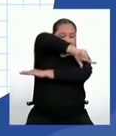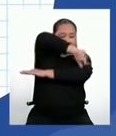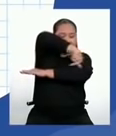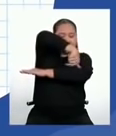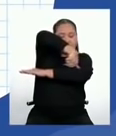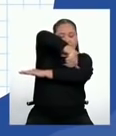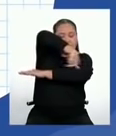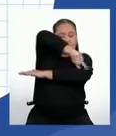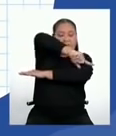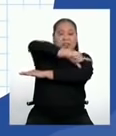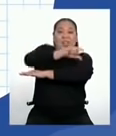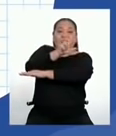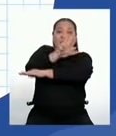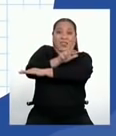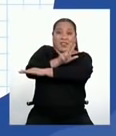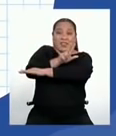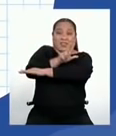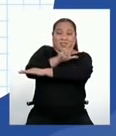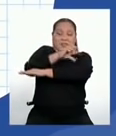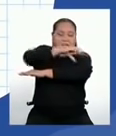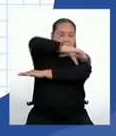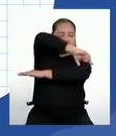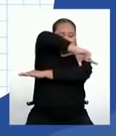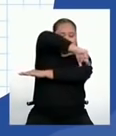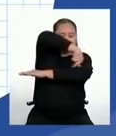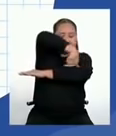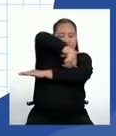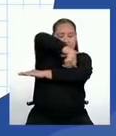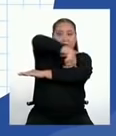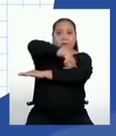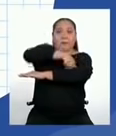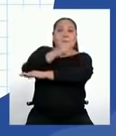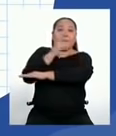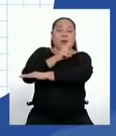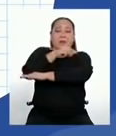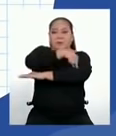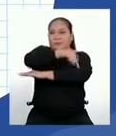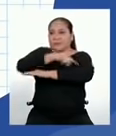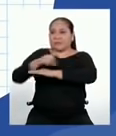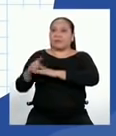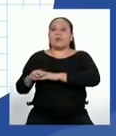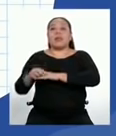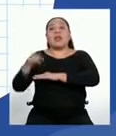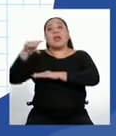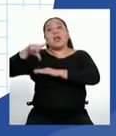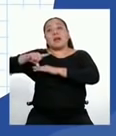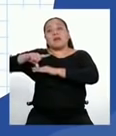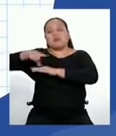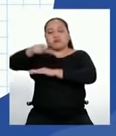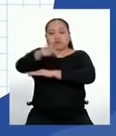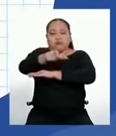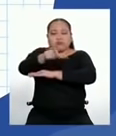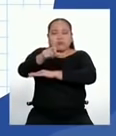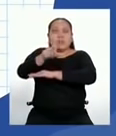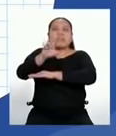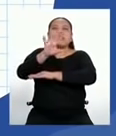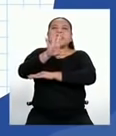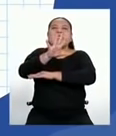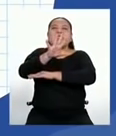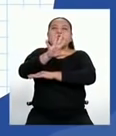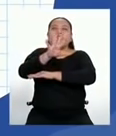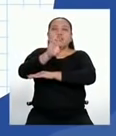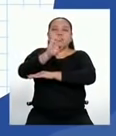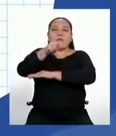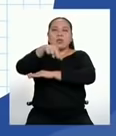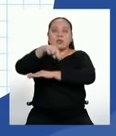con radio de longitud 3 centímetros graficada de color verde. Luego, con ayuda del compás, tomamos la distancia del